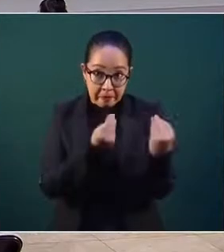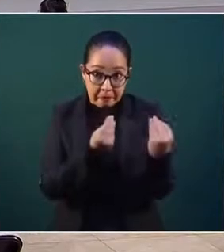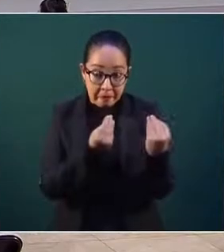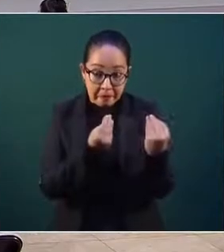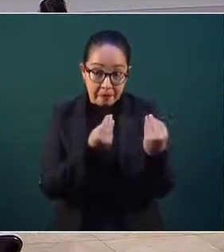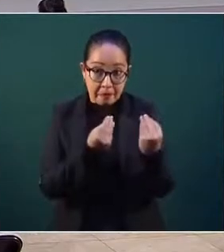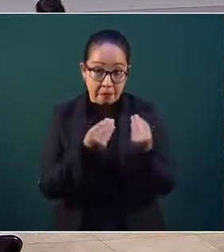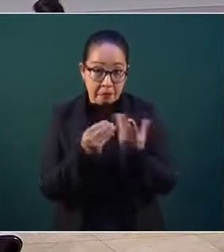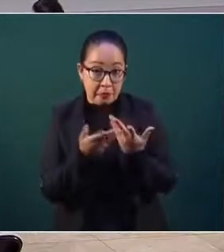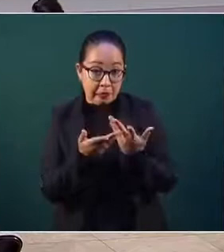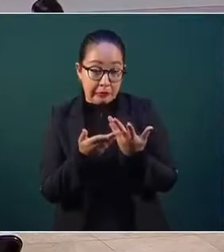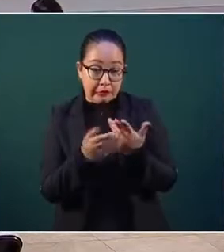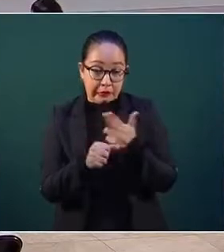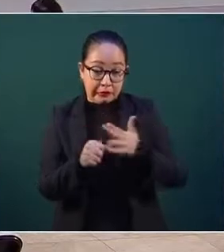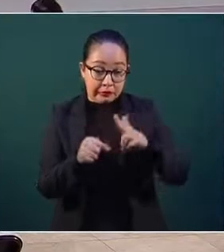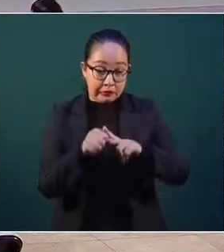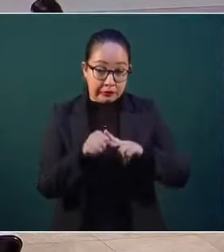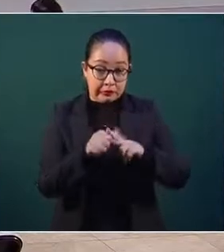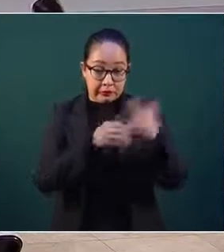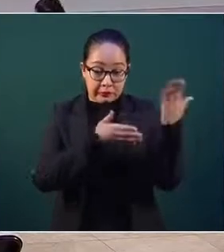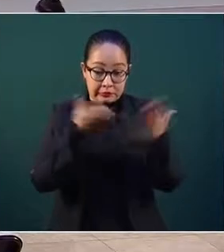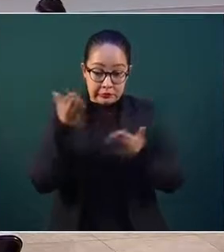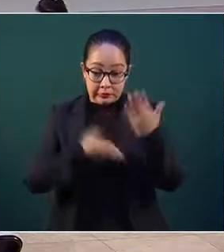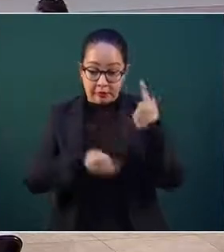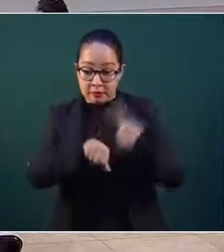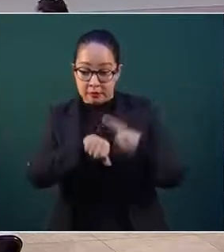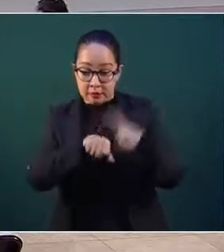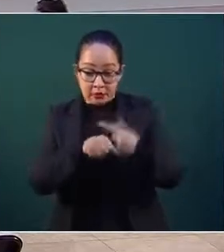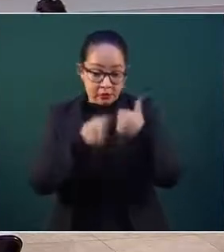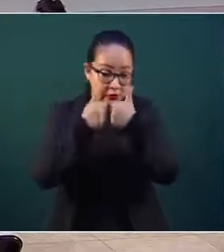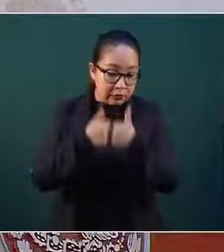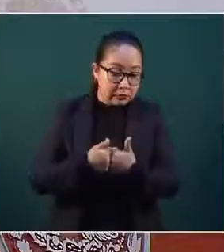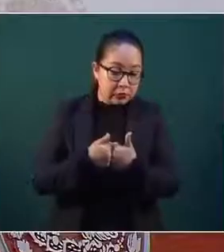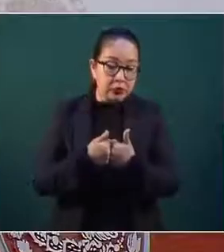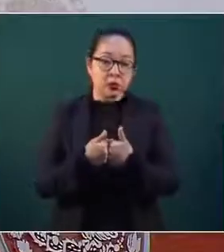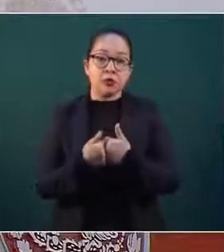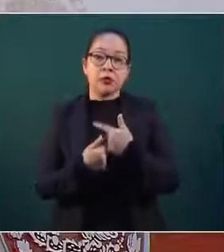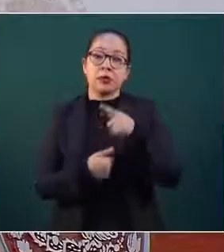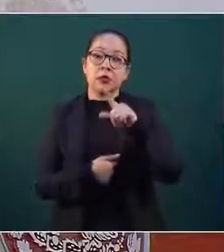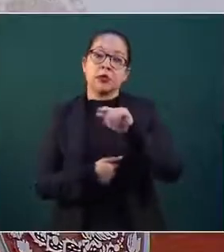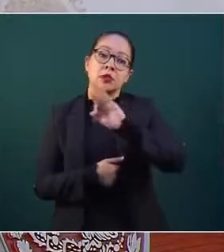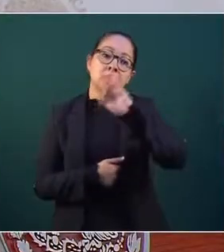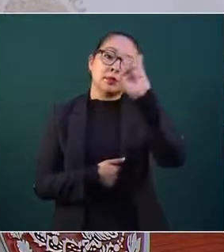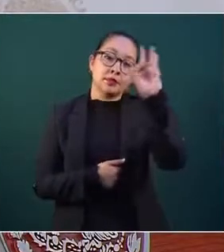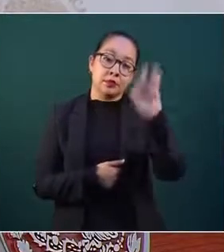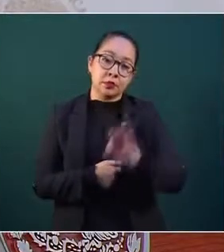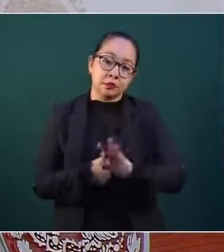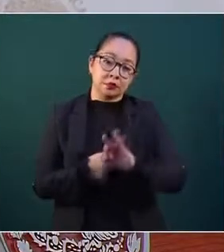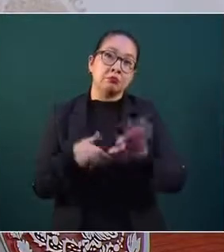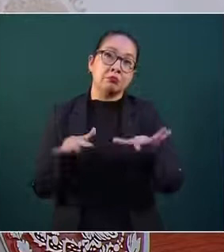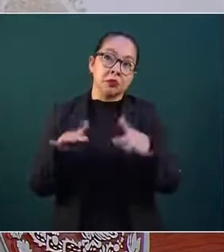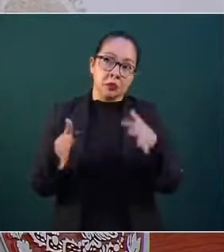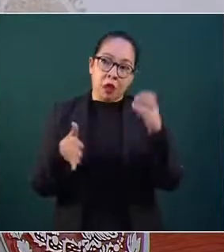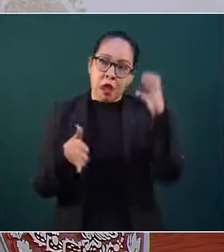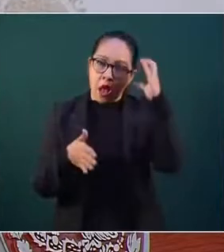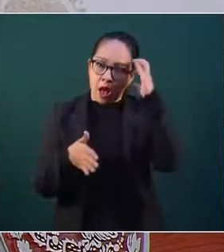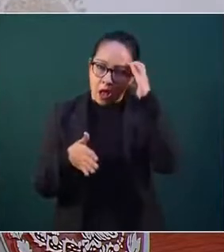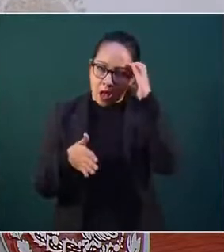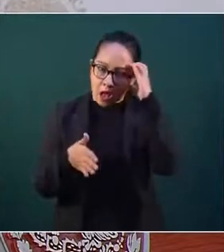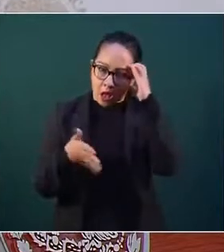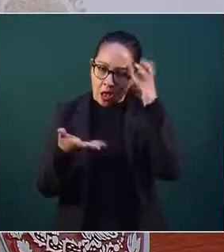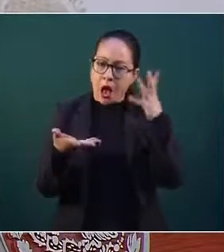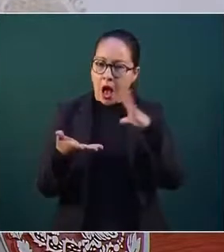hospitalización, pues tenemos un 70% de camas